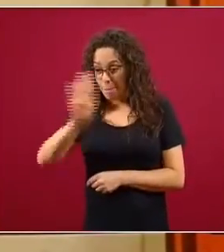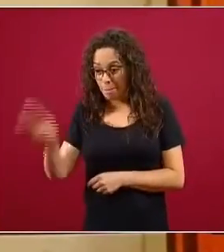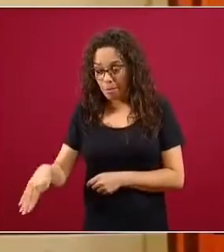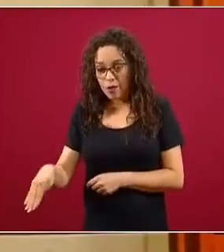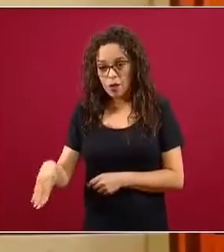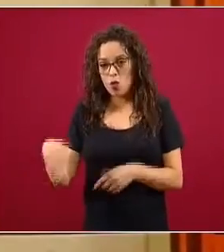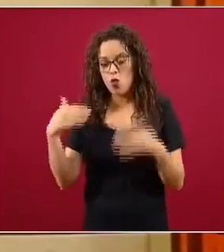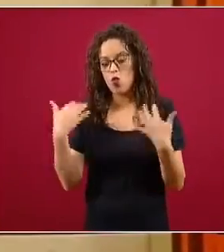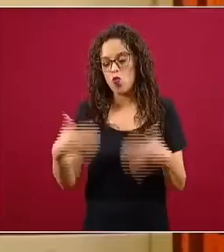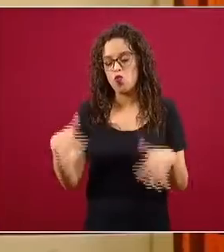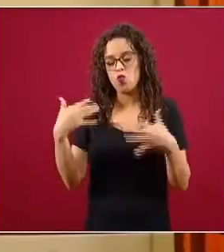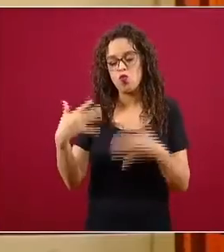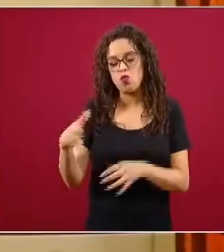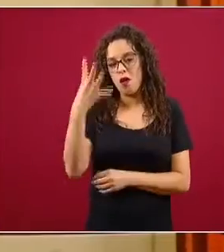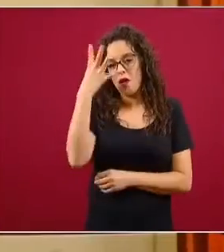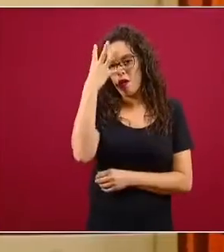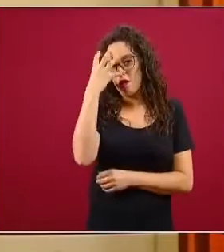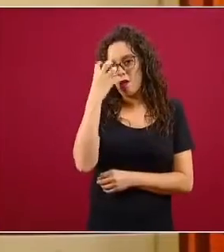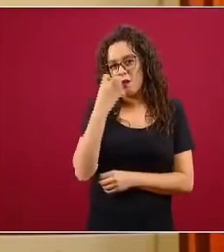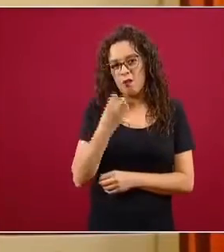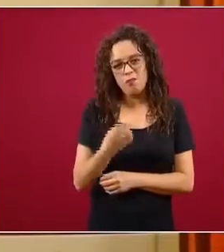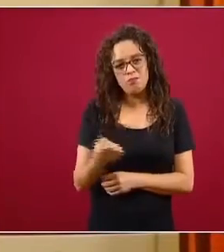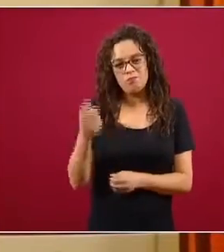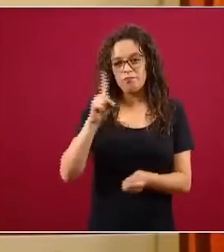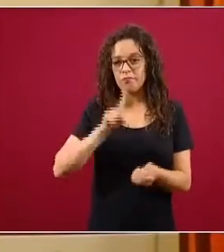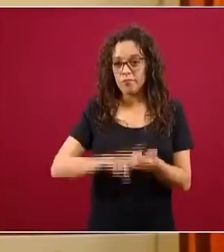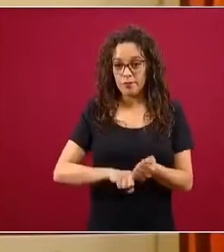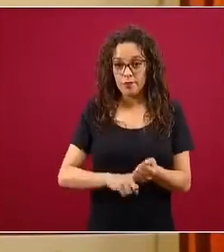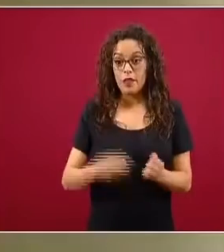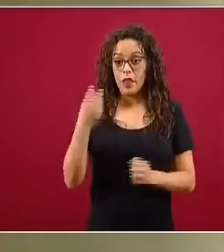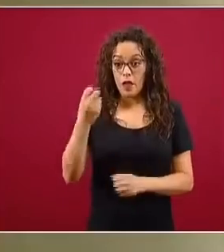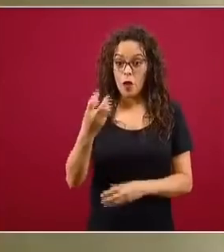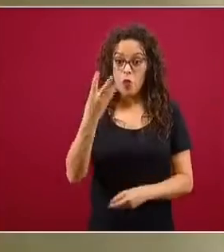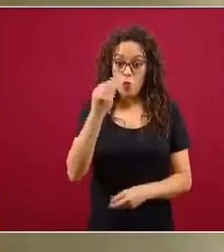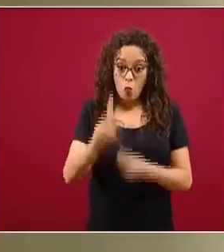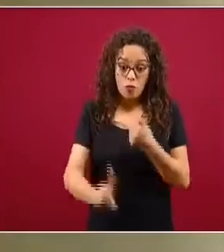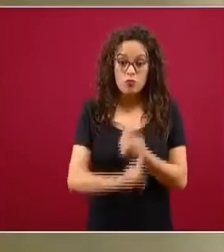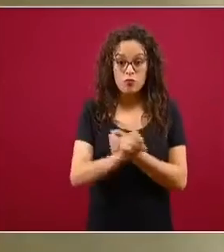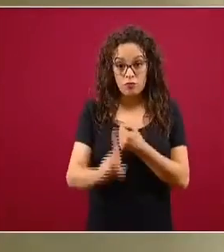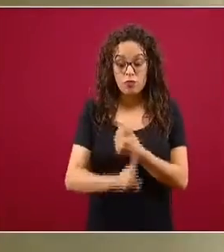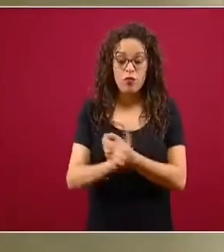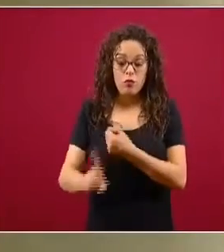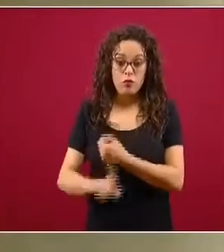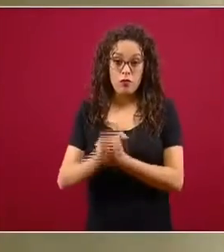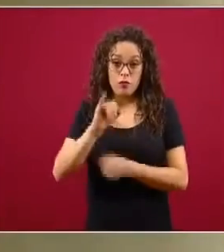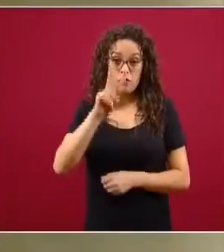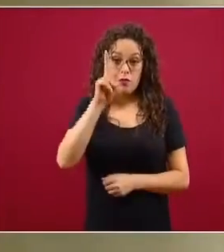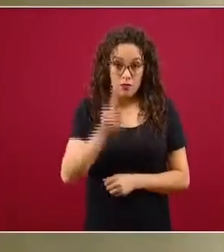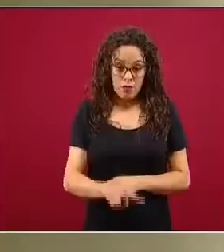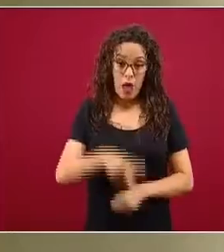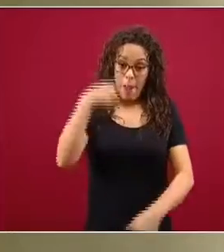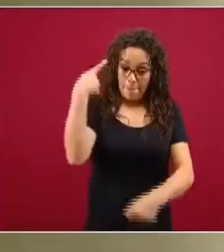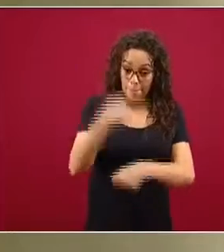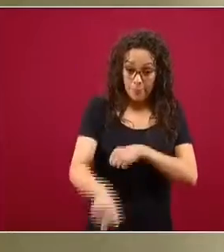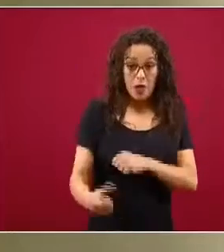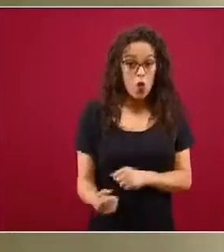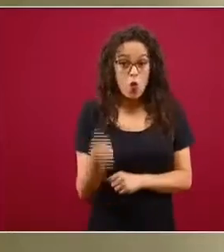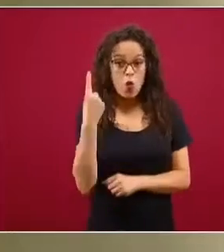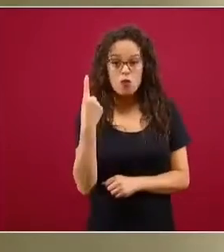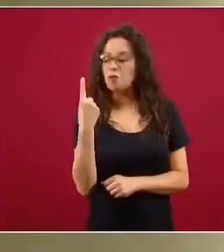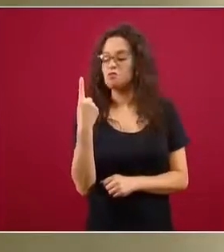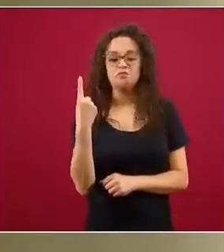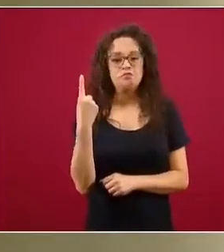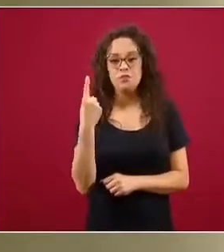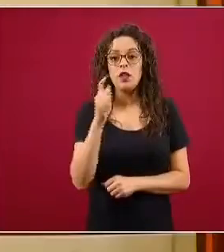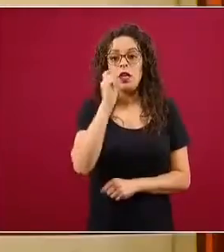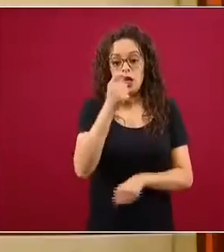un desenlace que engloba muchos de los problemas al final, no solamente del riesgo, sino también del todo el proceso